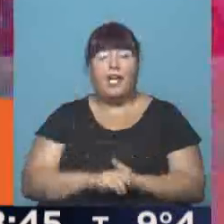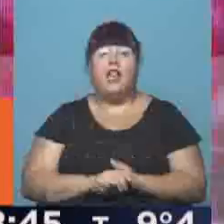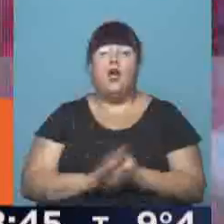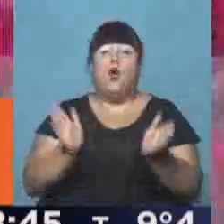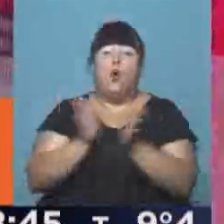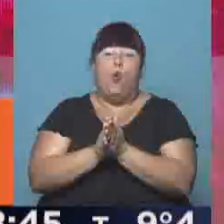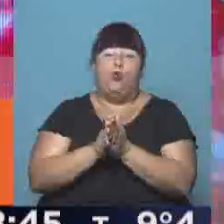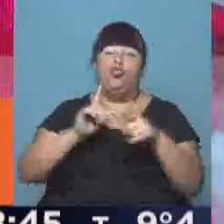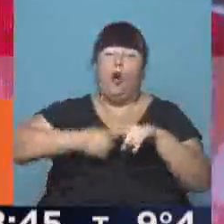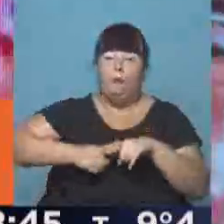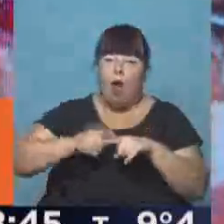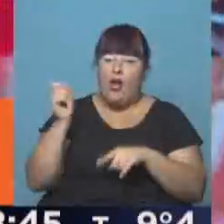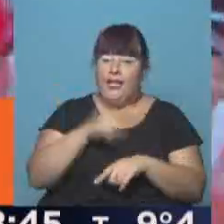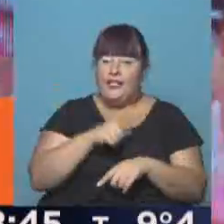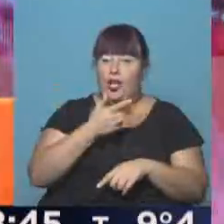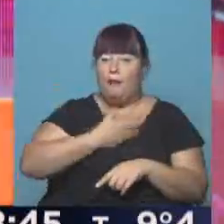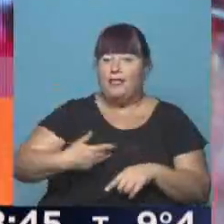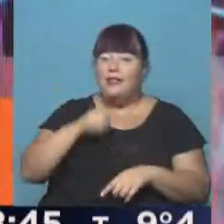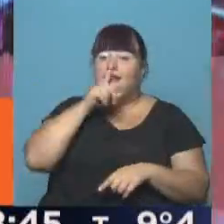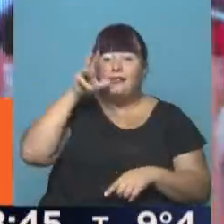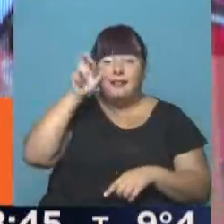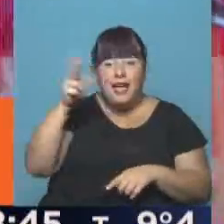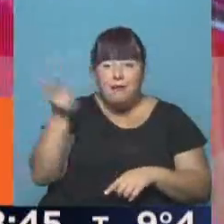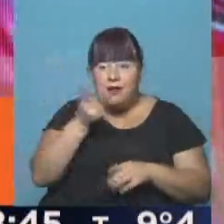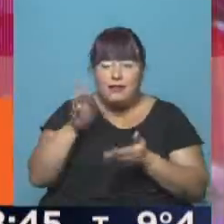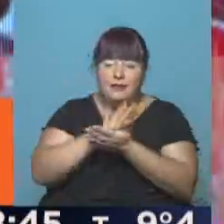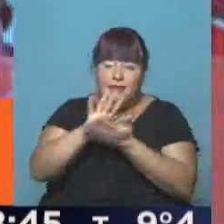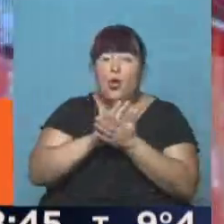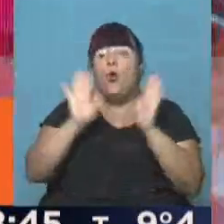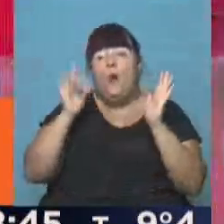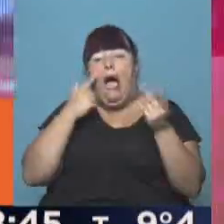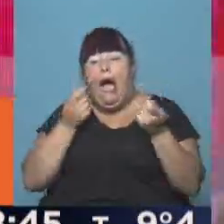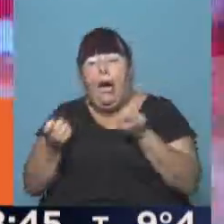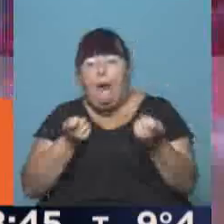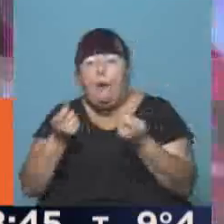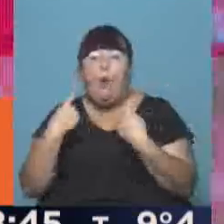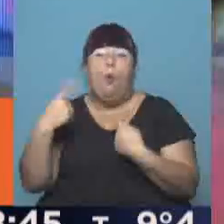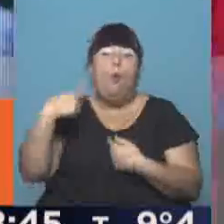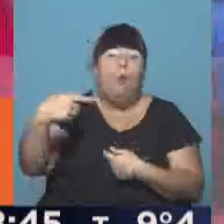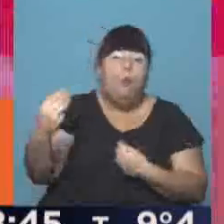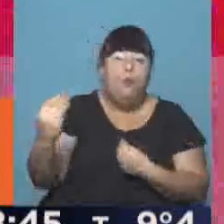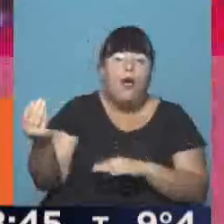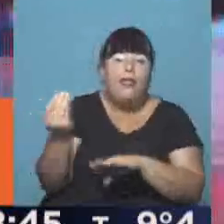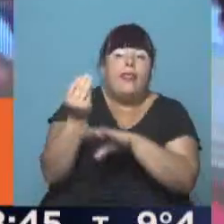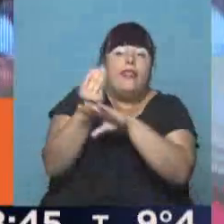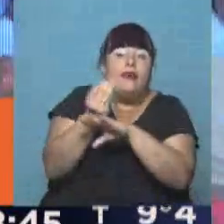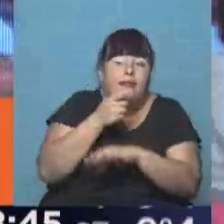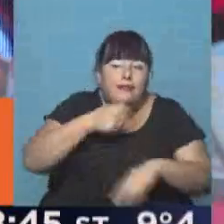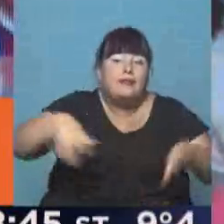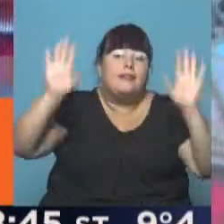con la fuerza política del presidente Temer es, bueno, sondear quiénes podrían ser los